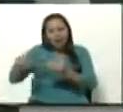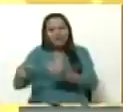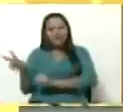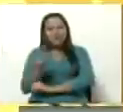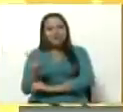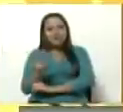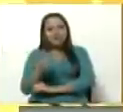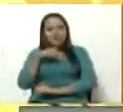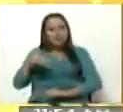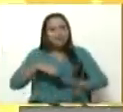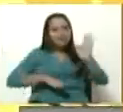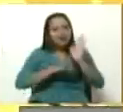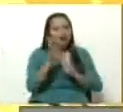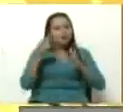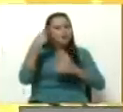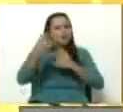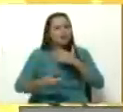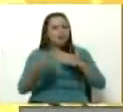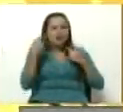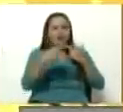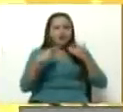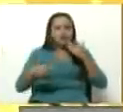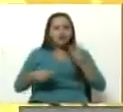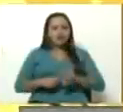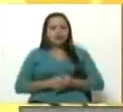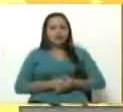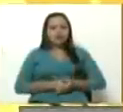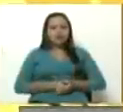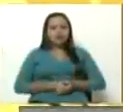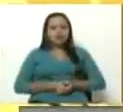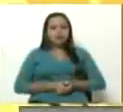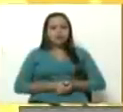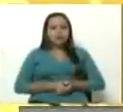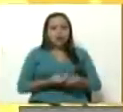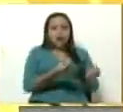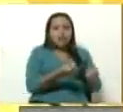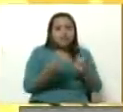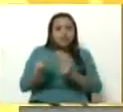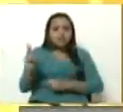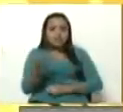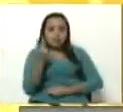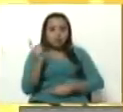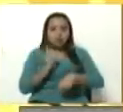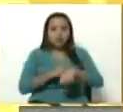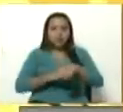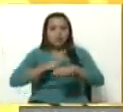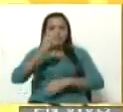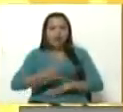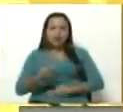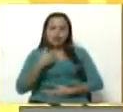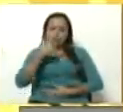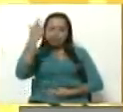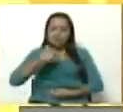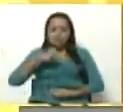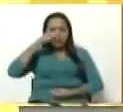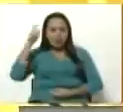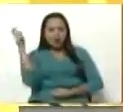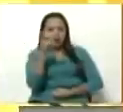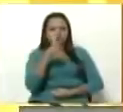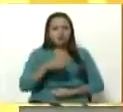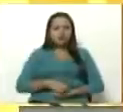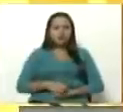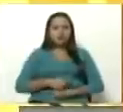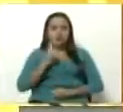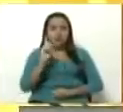nosotros desarrollando otros proyectos. Entra entonces dentro de la activación de la segunda fase del Plan Soy Guárico. También como